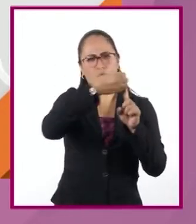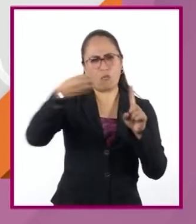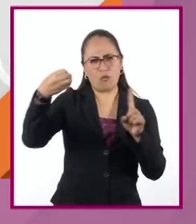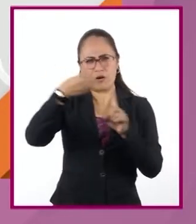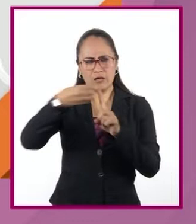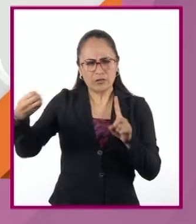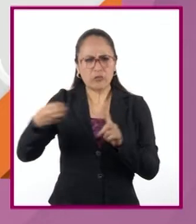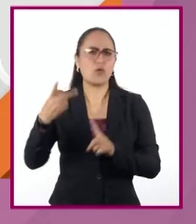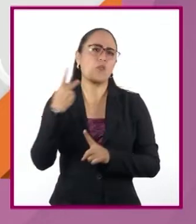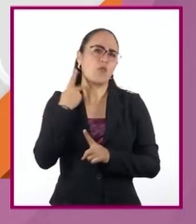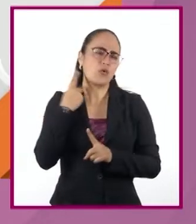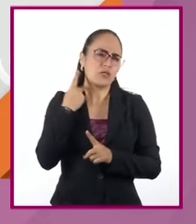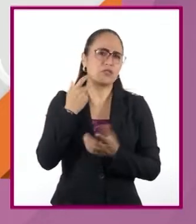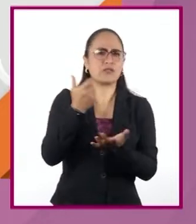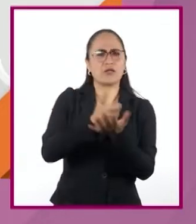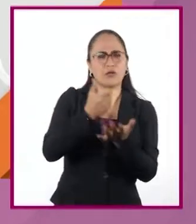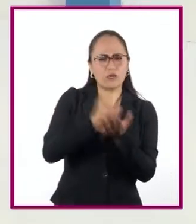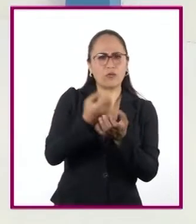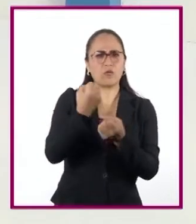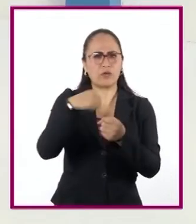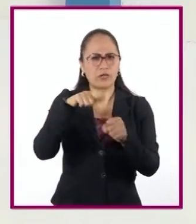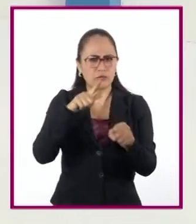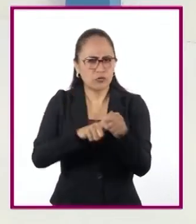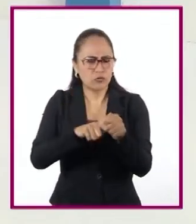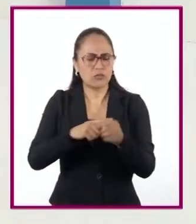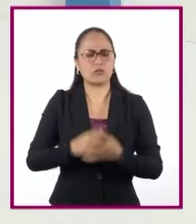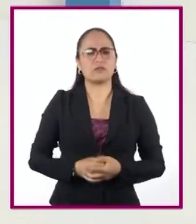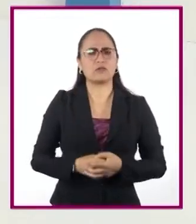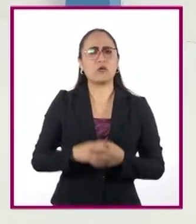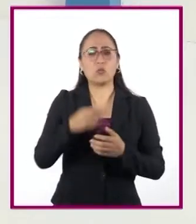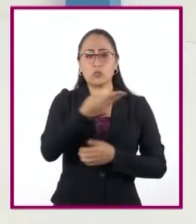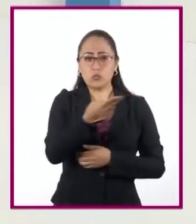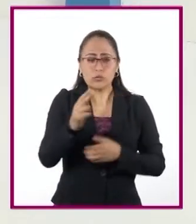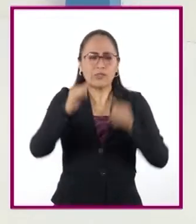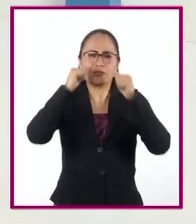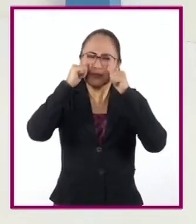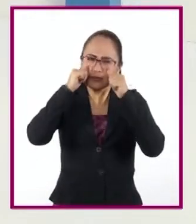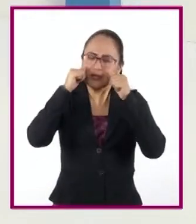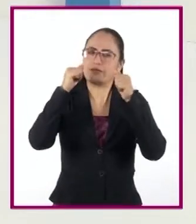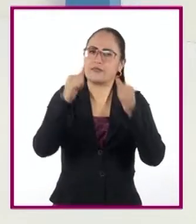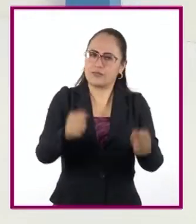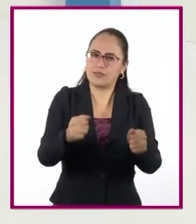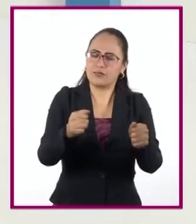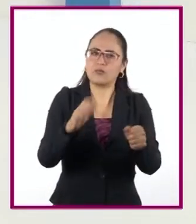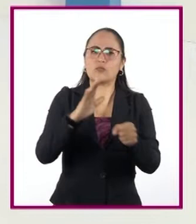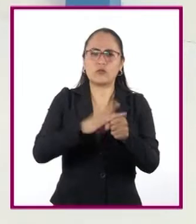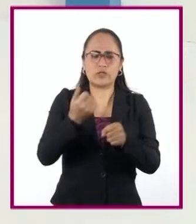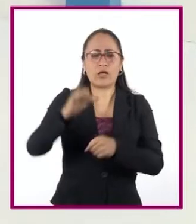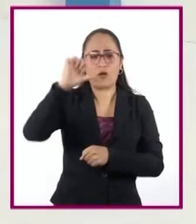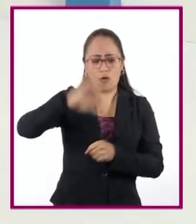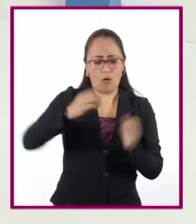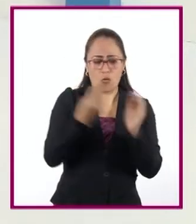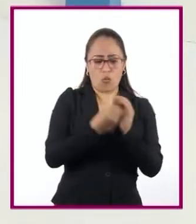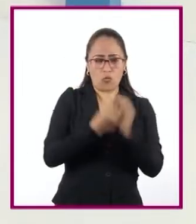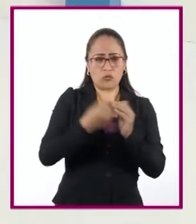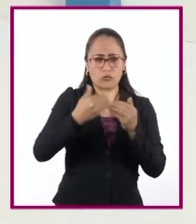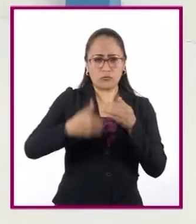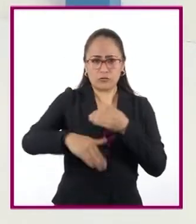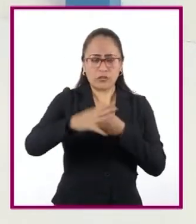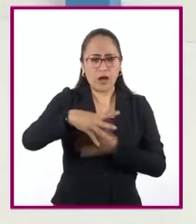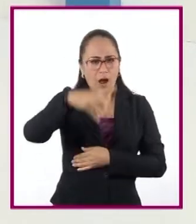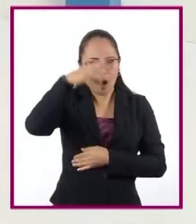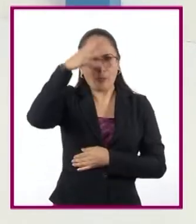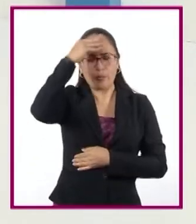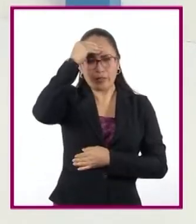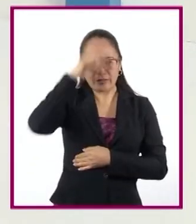política, económica y social. Estén muy atentos porque lo que aprenderemos a lo largo de la sesión será